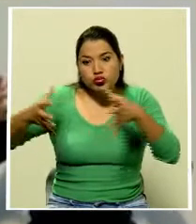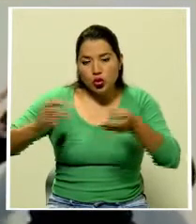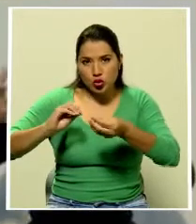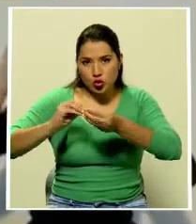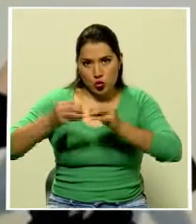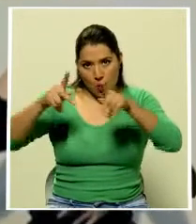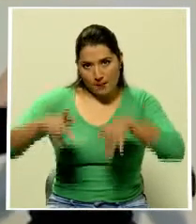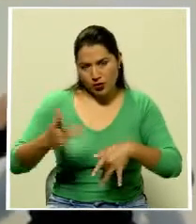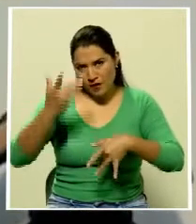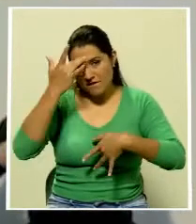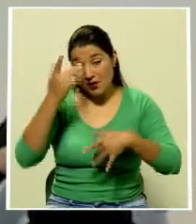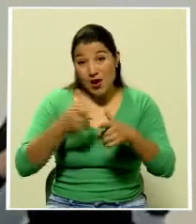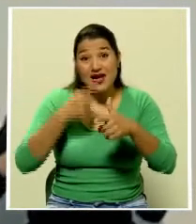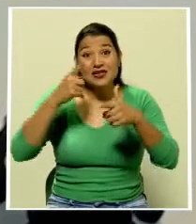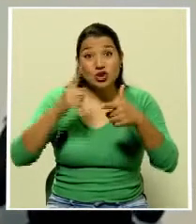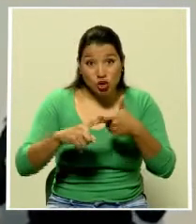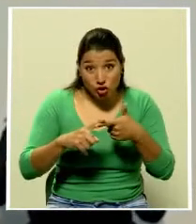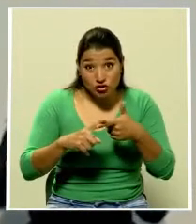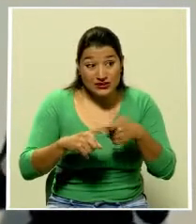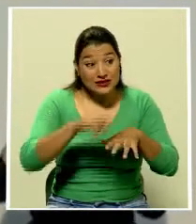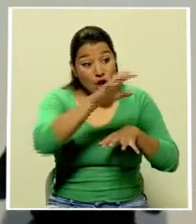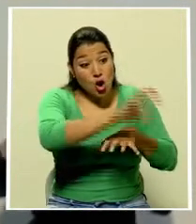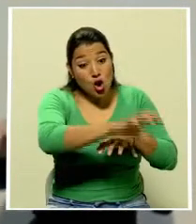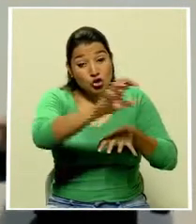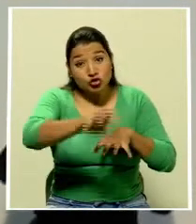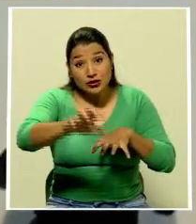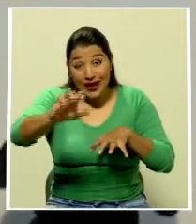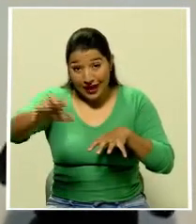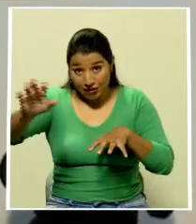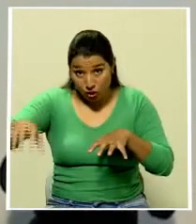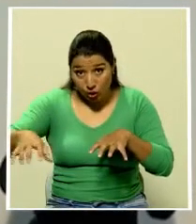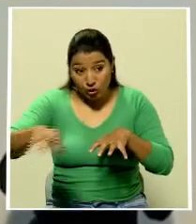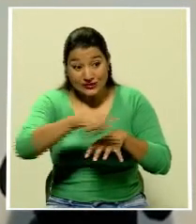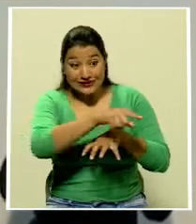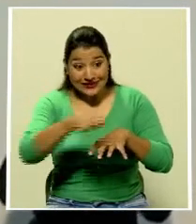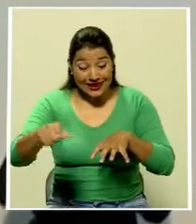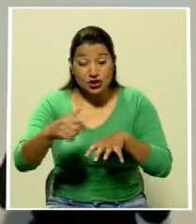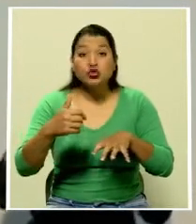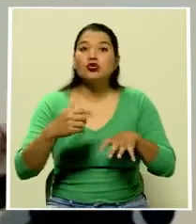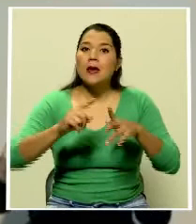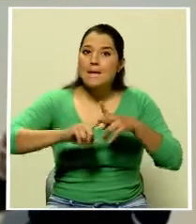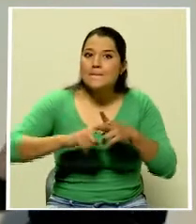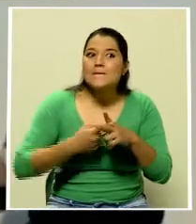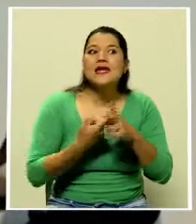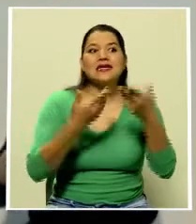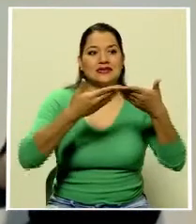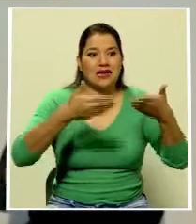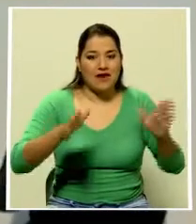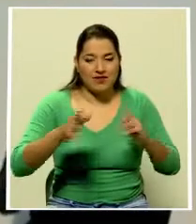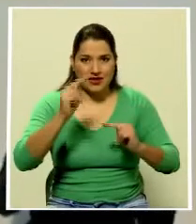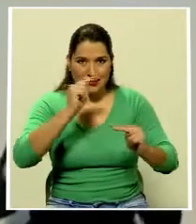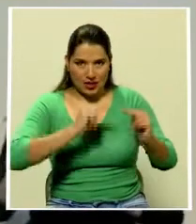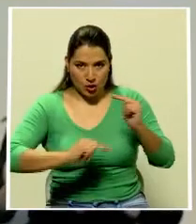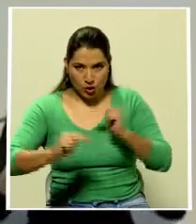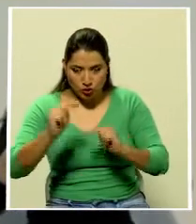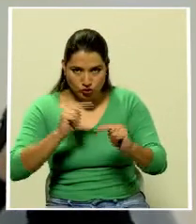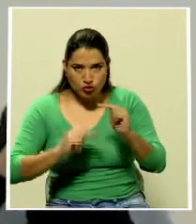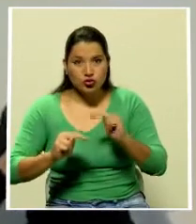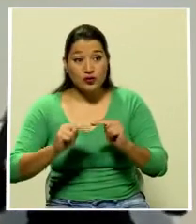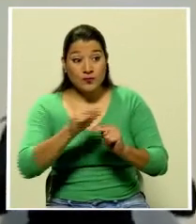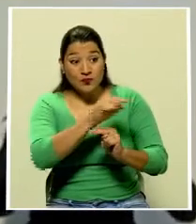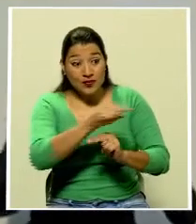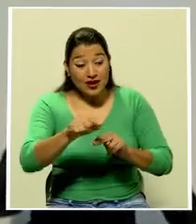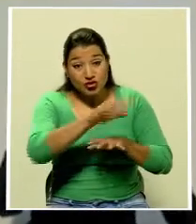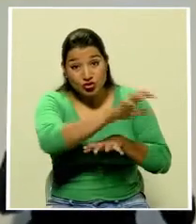Entonces, aquellos cantones que implementen aquellas actividades específicas, comunidades y cantones